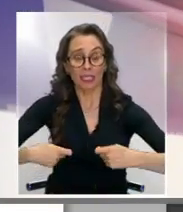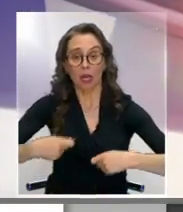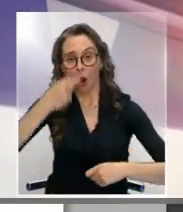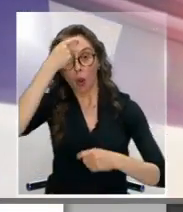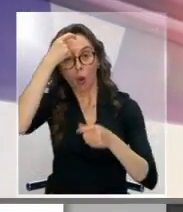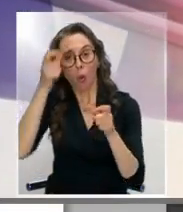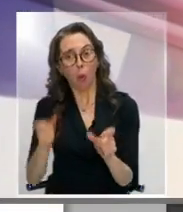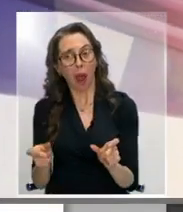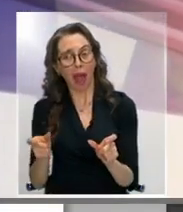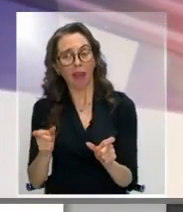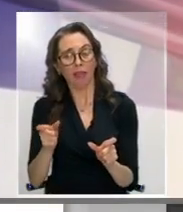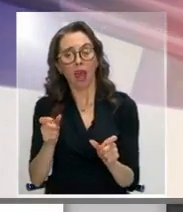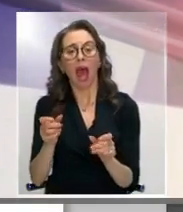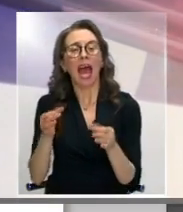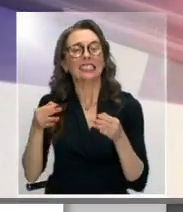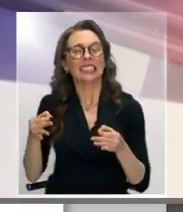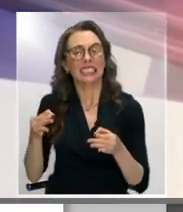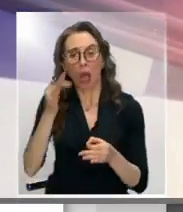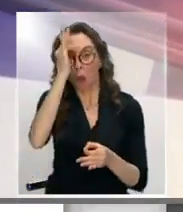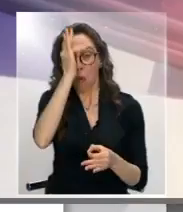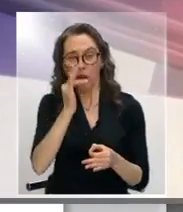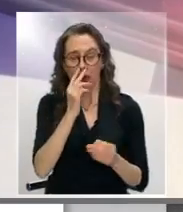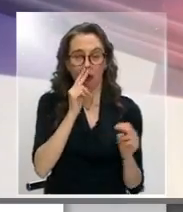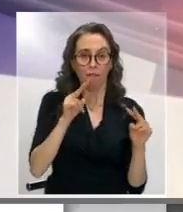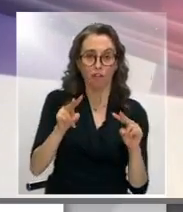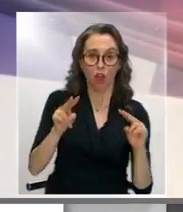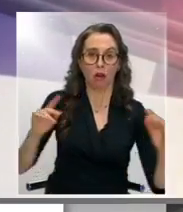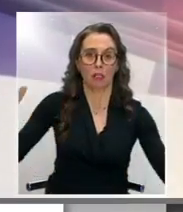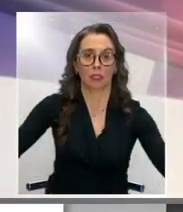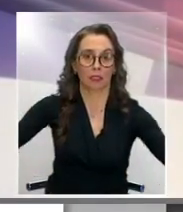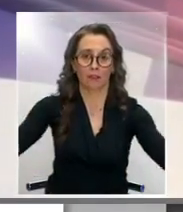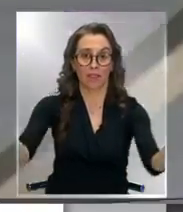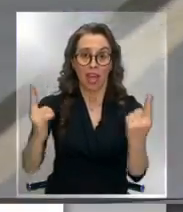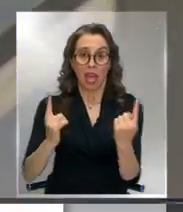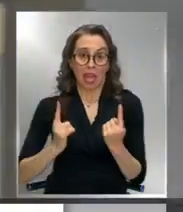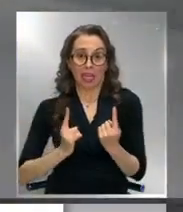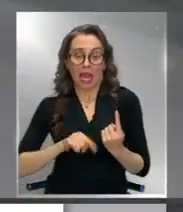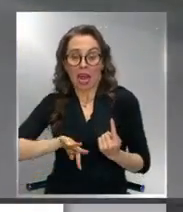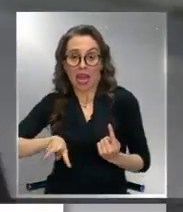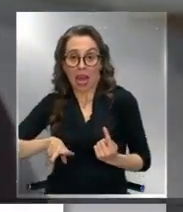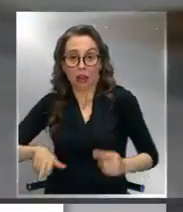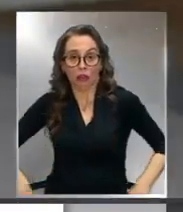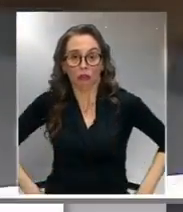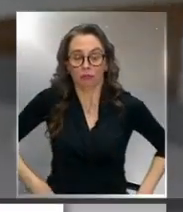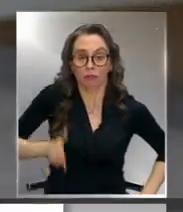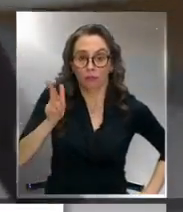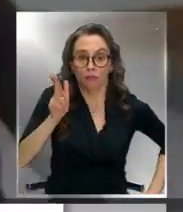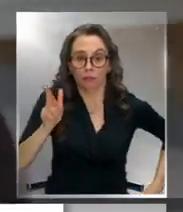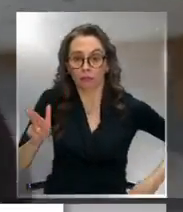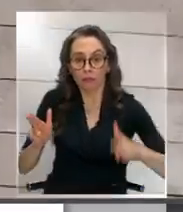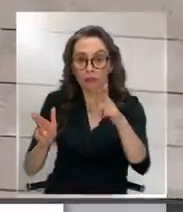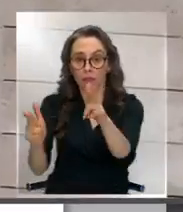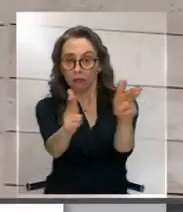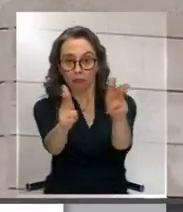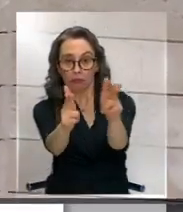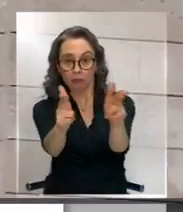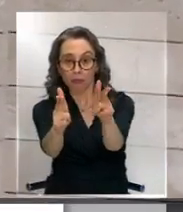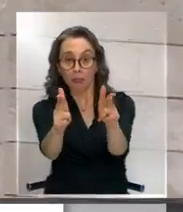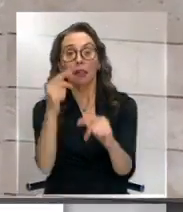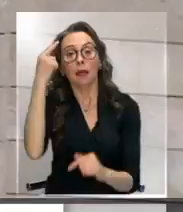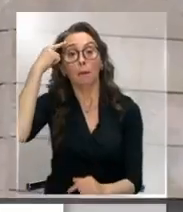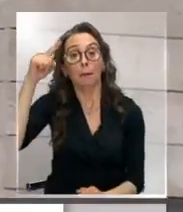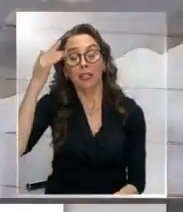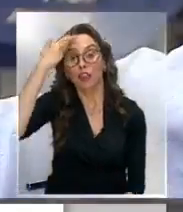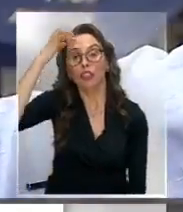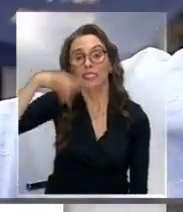y personal de seguridad intentaban acorralarlos. Ellos, en tanto, tomaban sus armas y los apuntaban. Pero